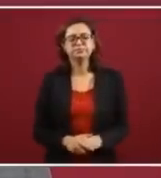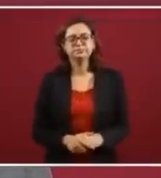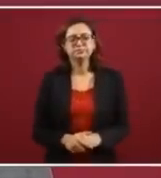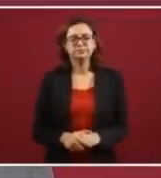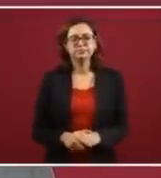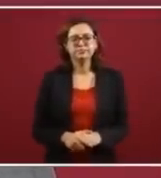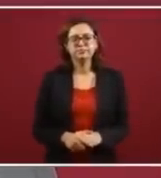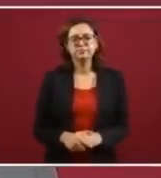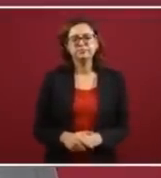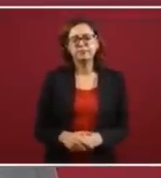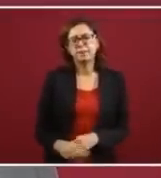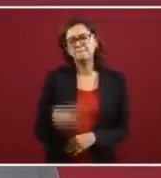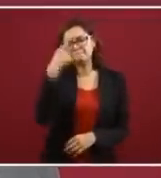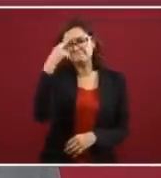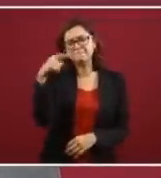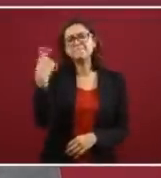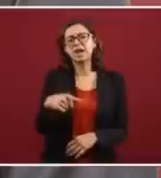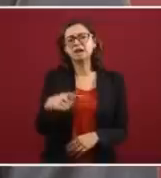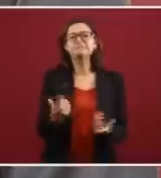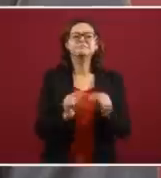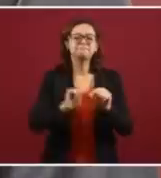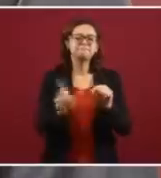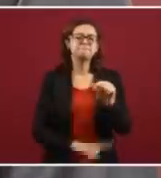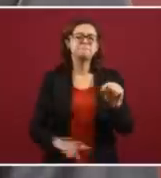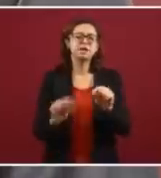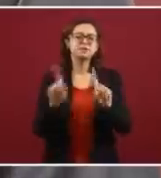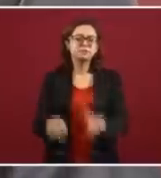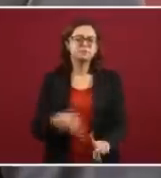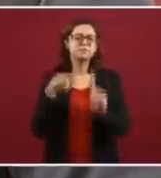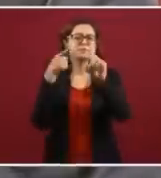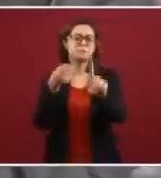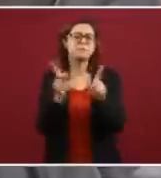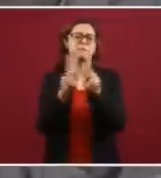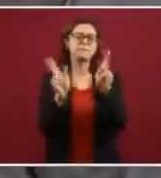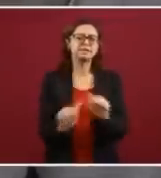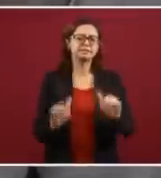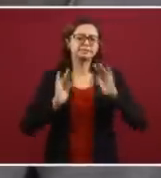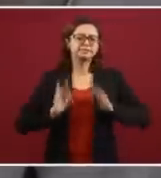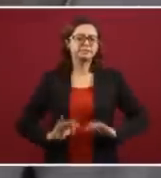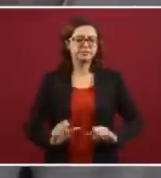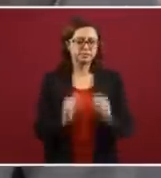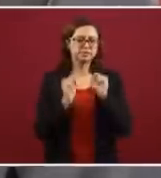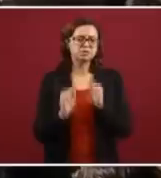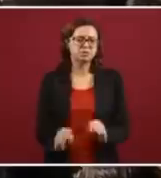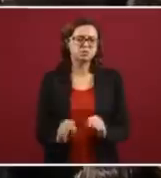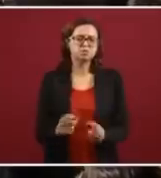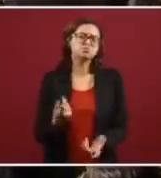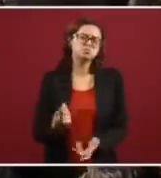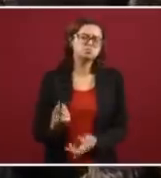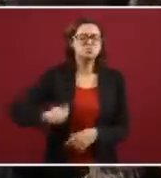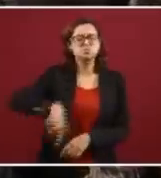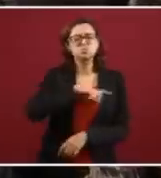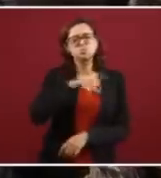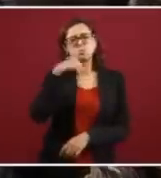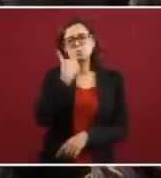para garantizar la paz y la tranquilidad en el país. Entonces, queremos informarles cómo vamos.